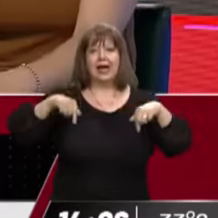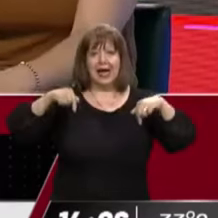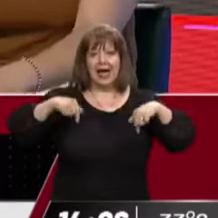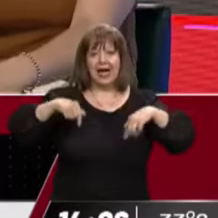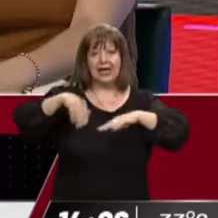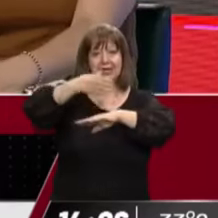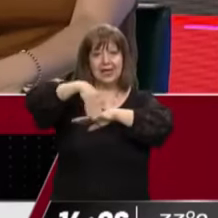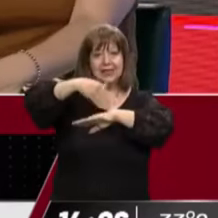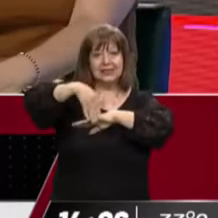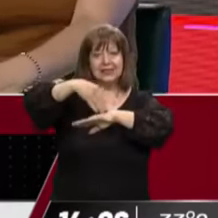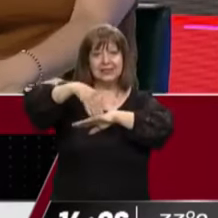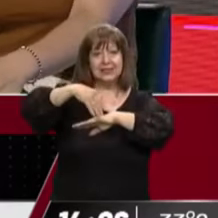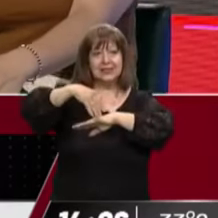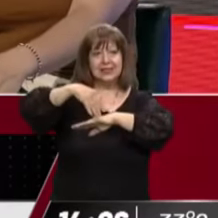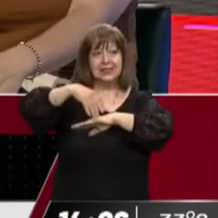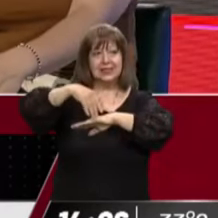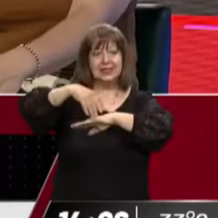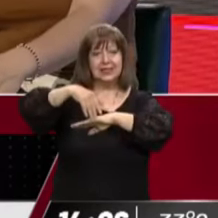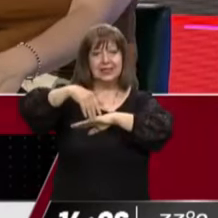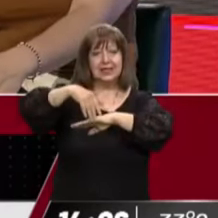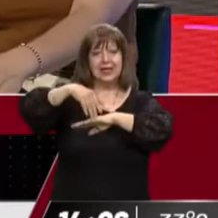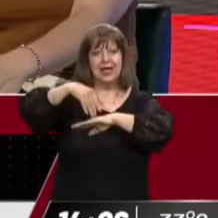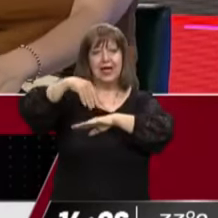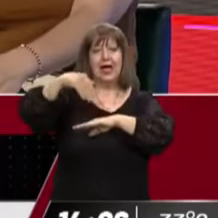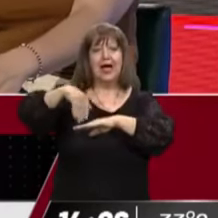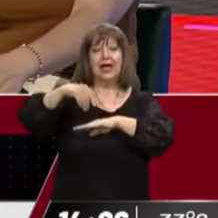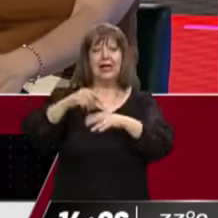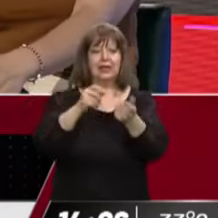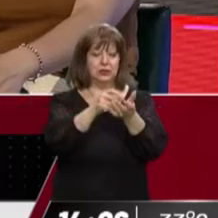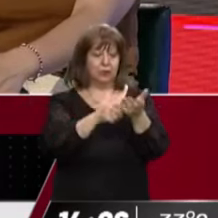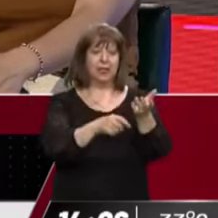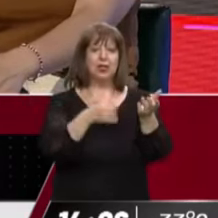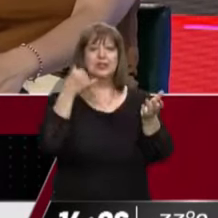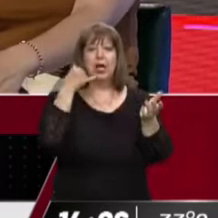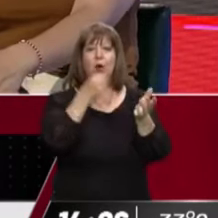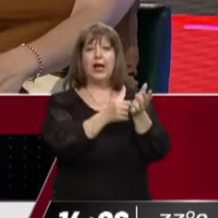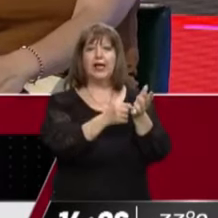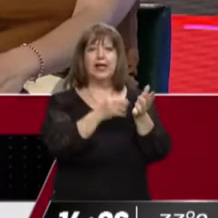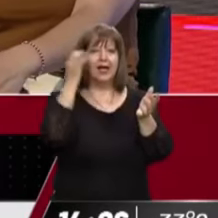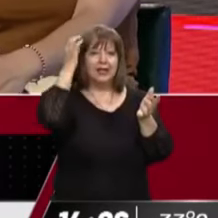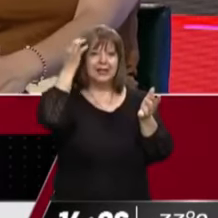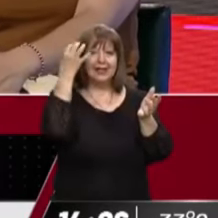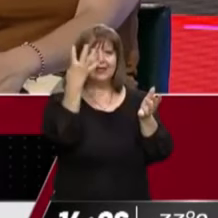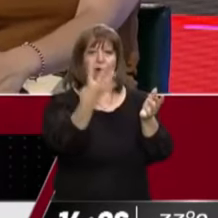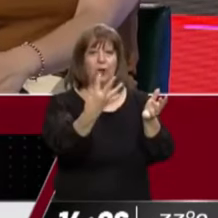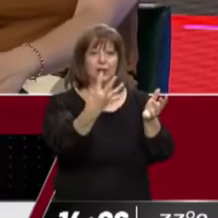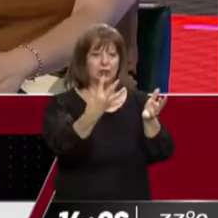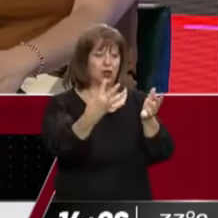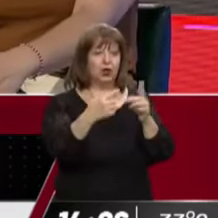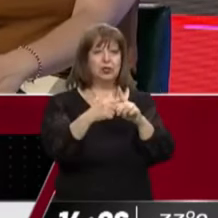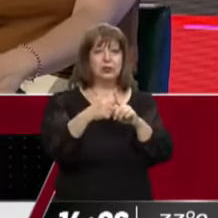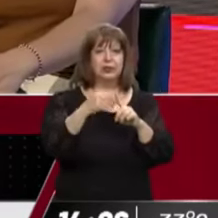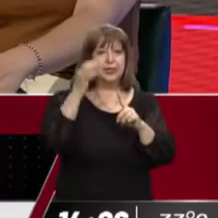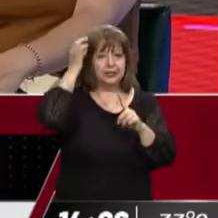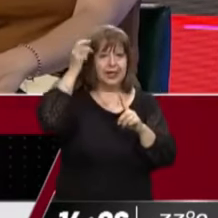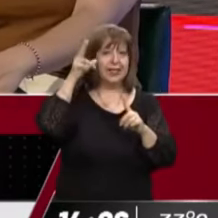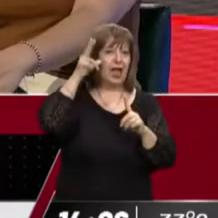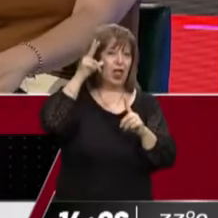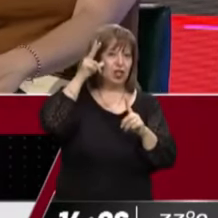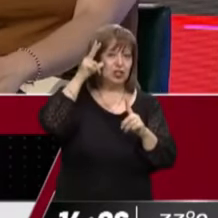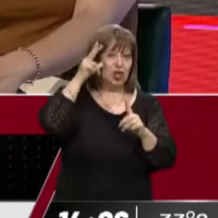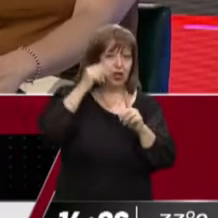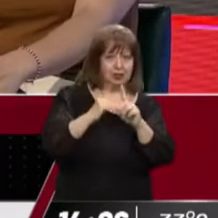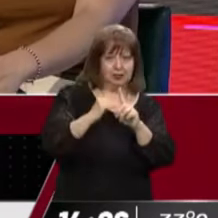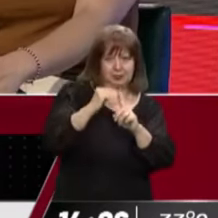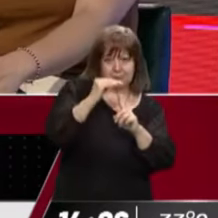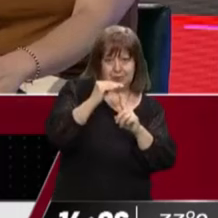acá en el. Claro, a mí me figura 34 en el celular y tenemos 38 de máxima. La verdad que está pesado, chica, está muy pesado.